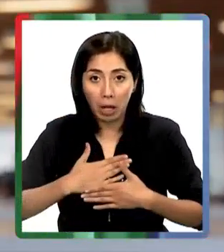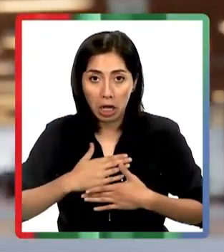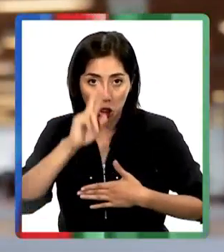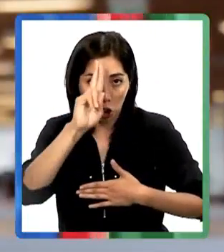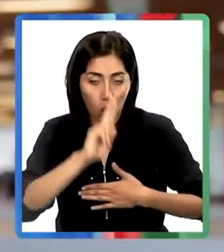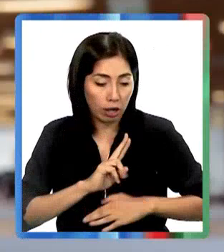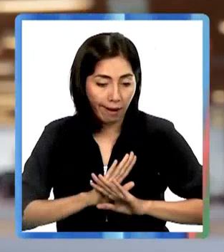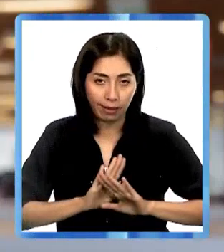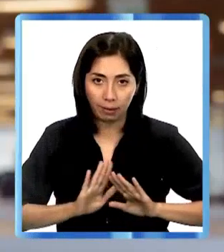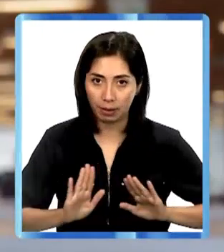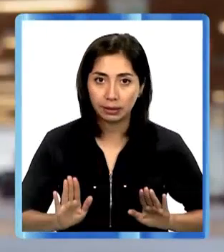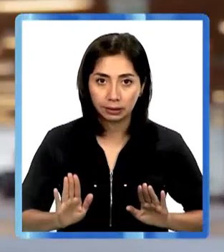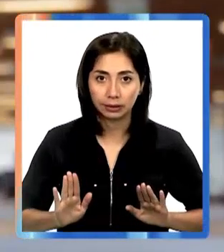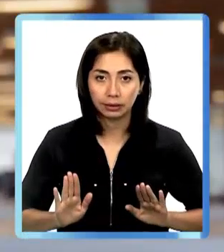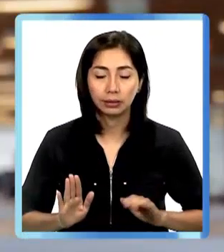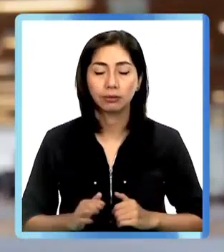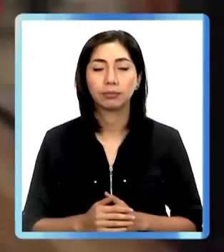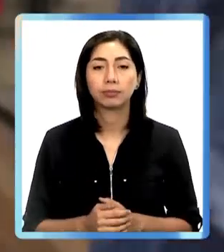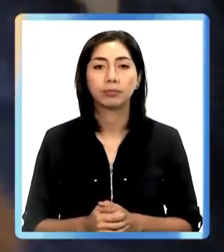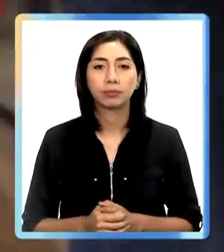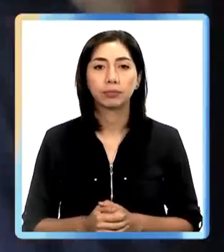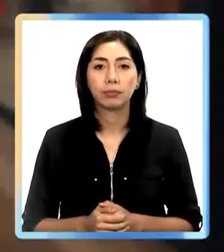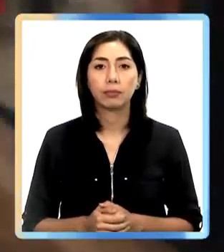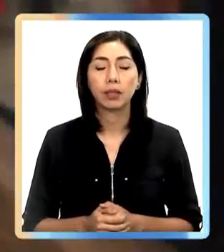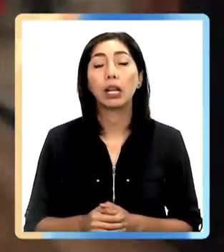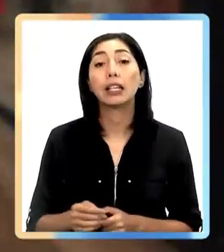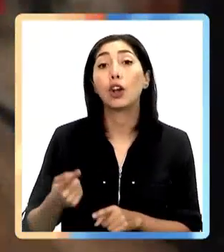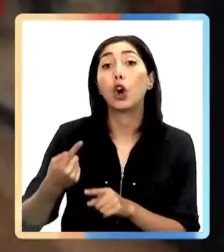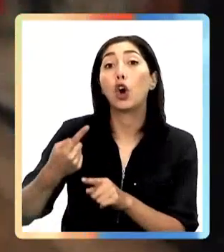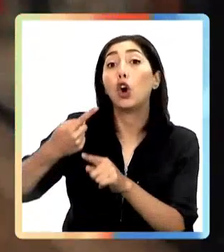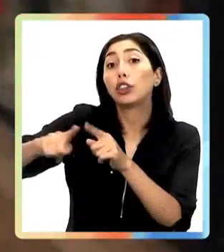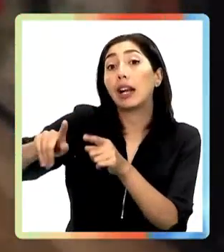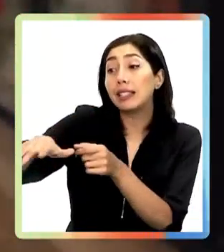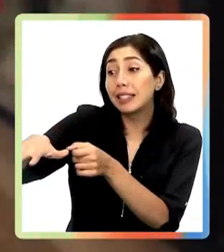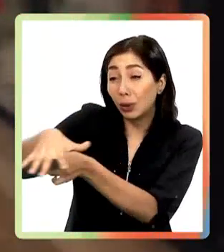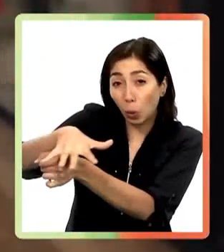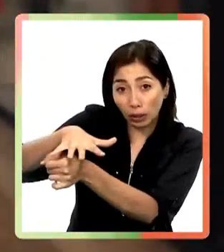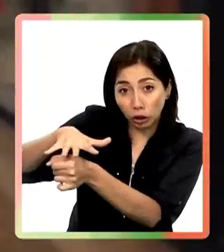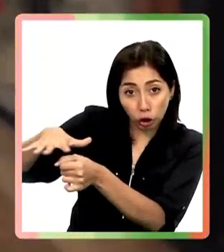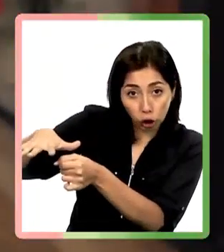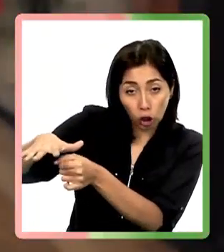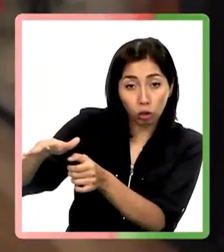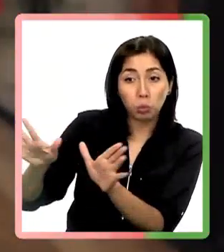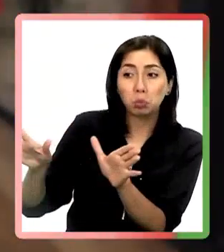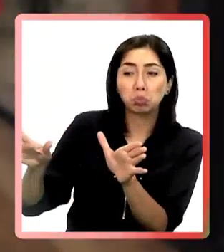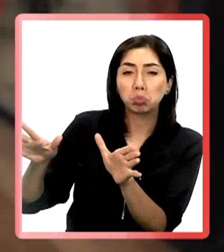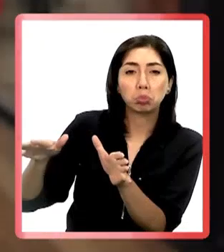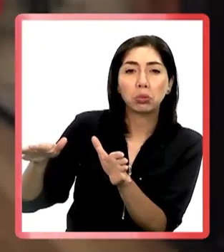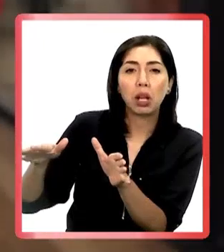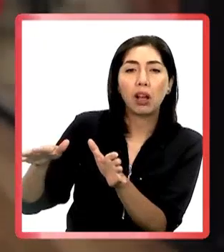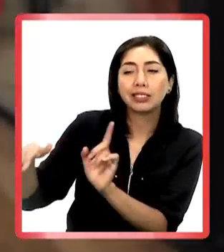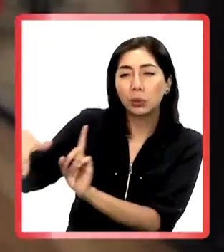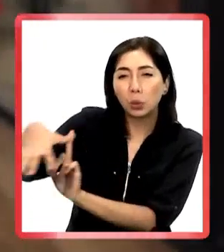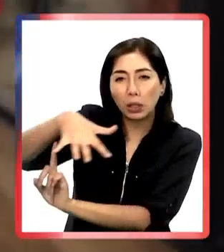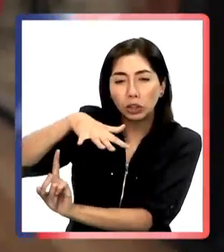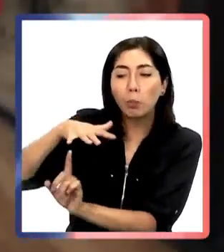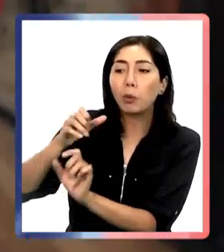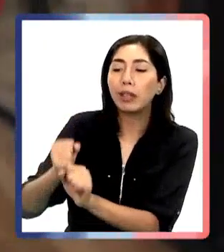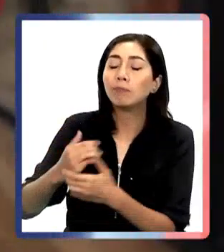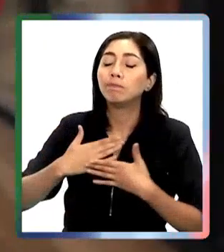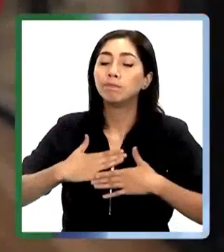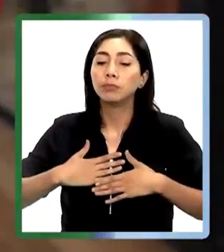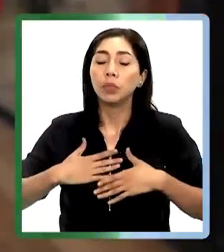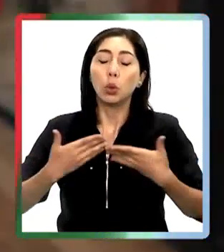labor que tengo que cumplir y generar en otros ambientes, en otras circunstancias, algunas otras estrategias